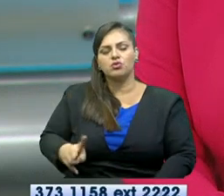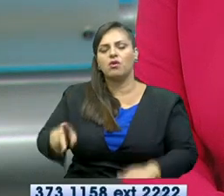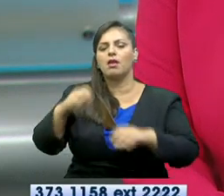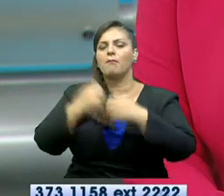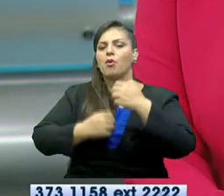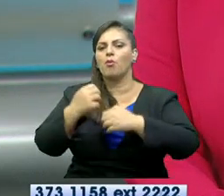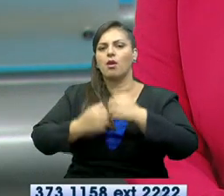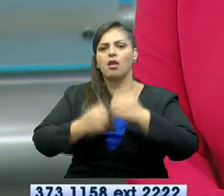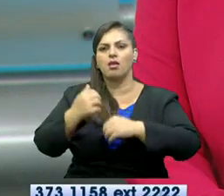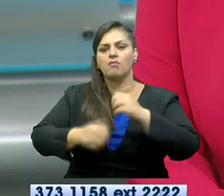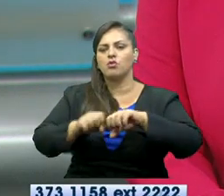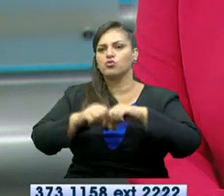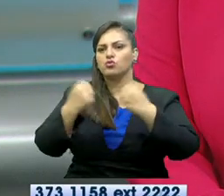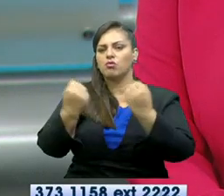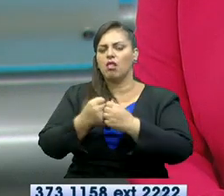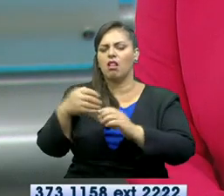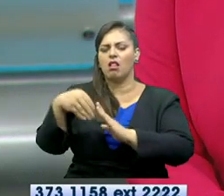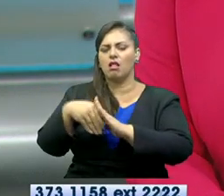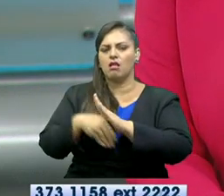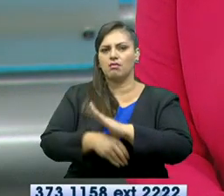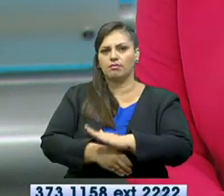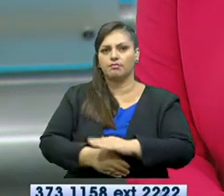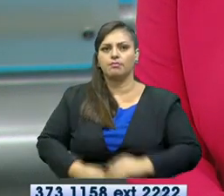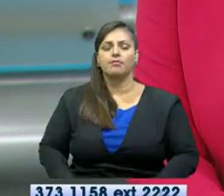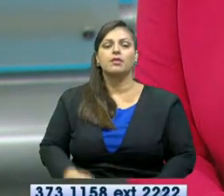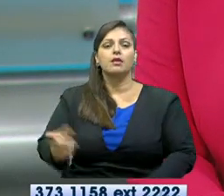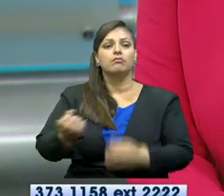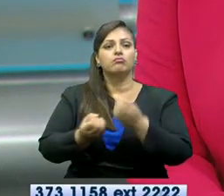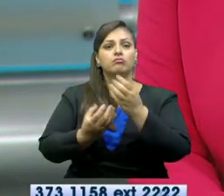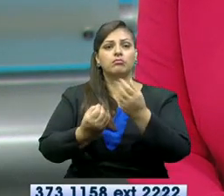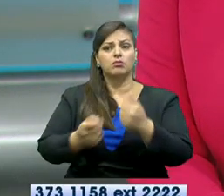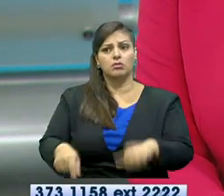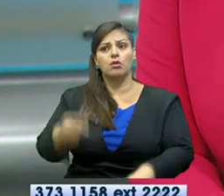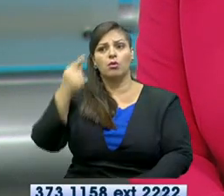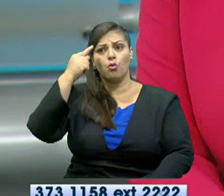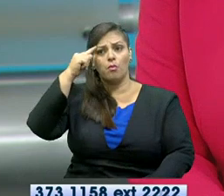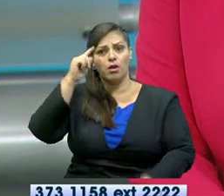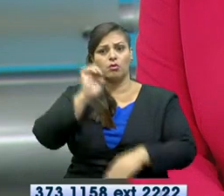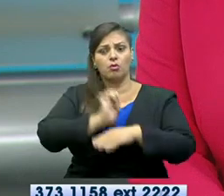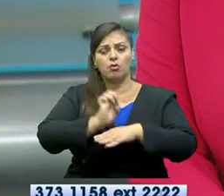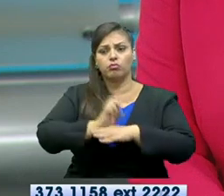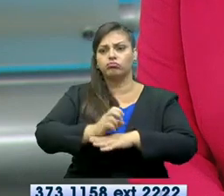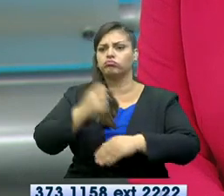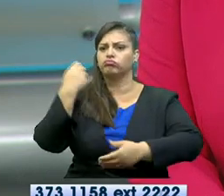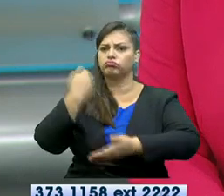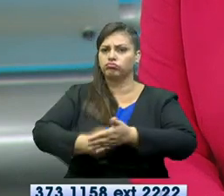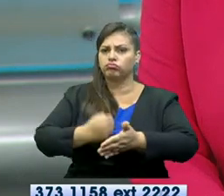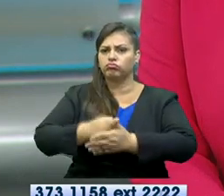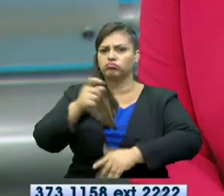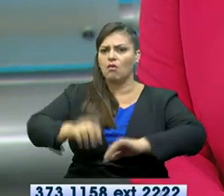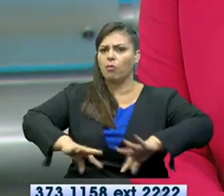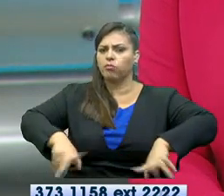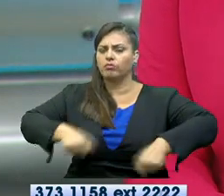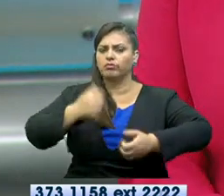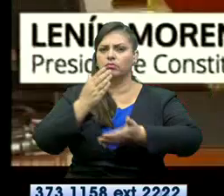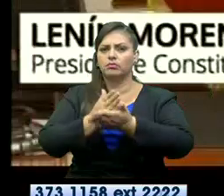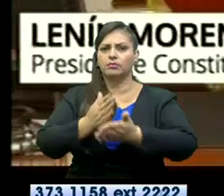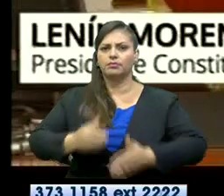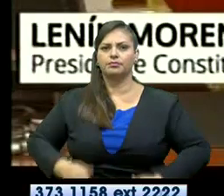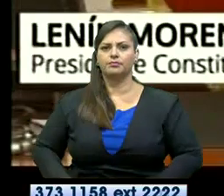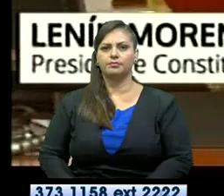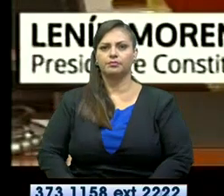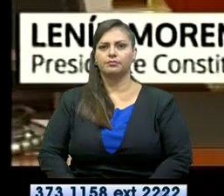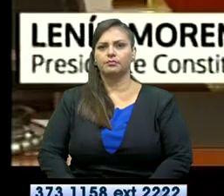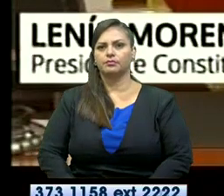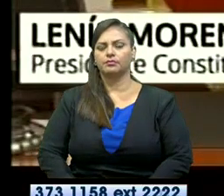de los lunes. Aquí una vez más destacó los esfuerzos de su gobierno en la lucha contra la corrupción. Es conocida